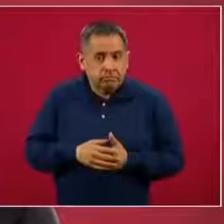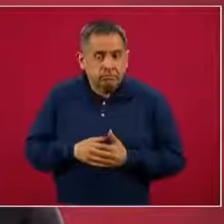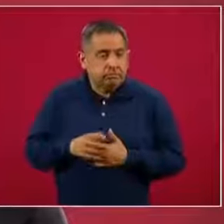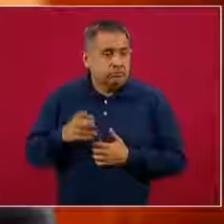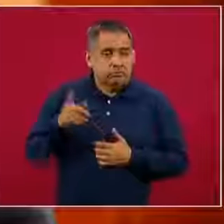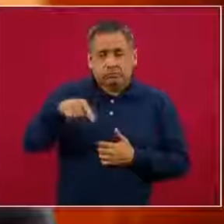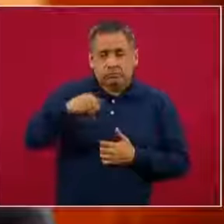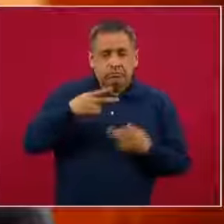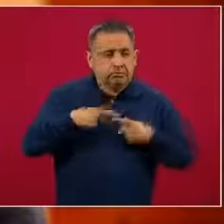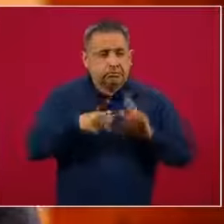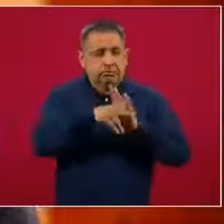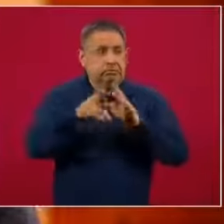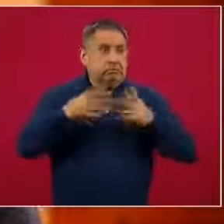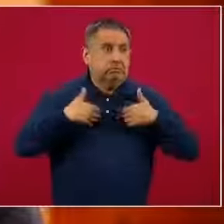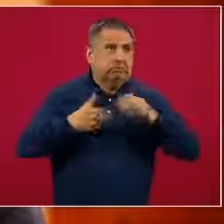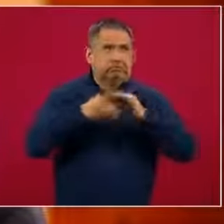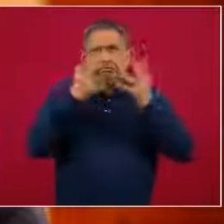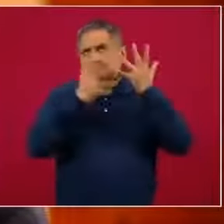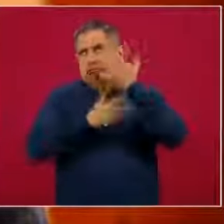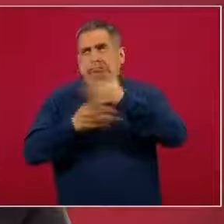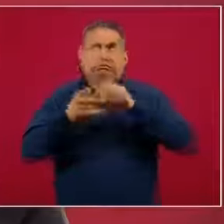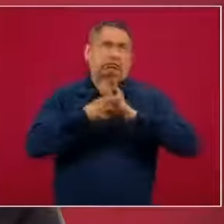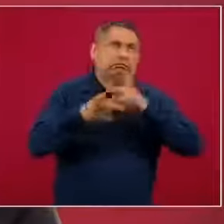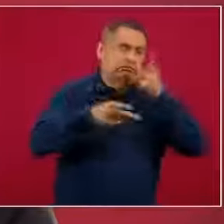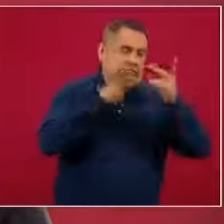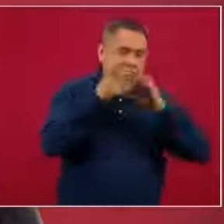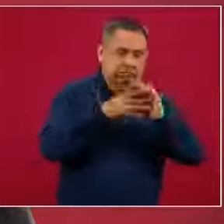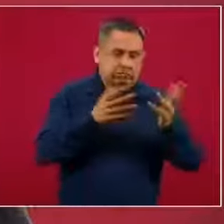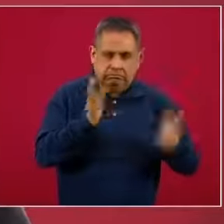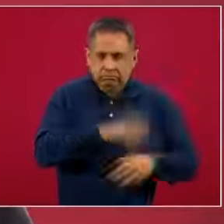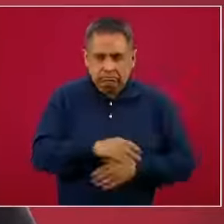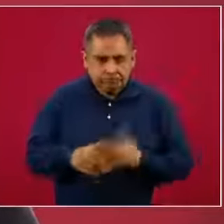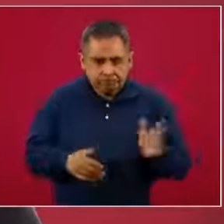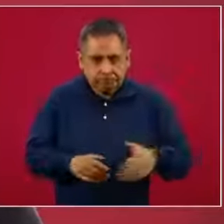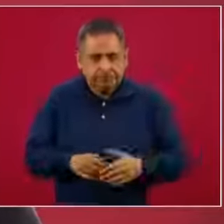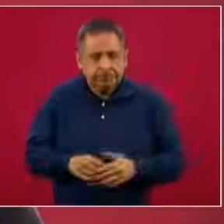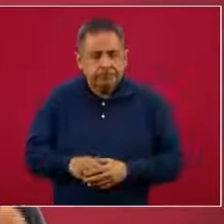algún periodista y causó confusión innecesariamente.